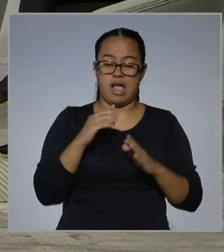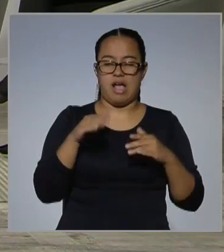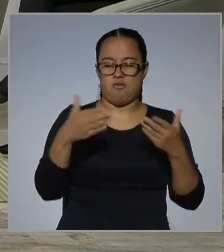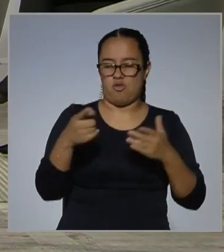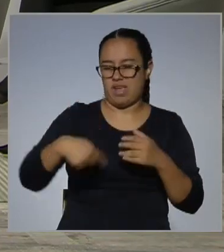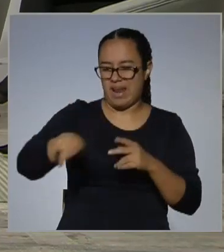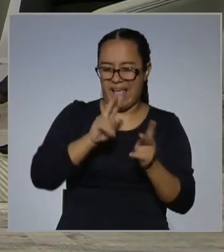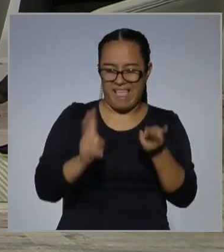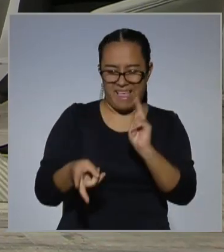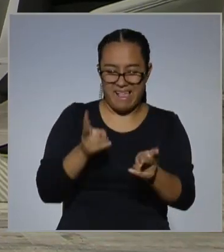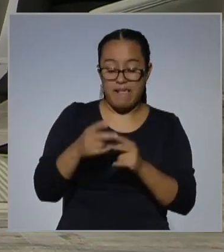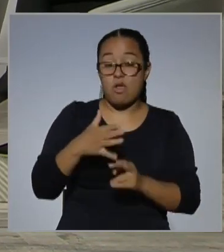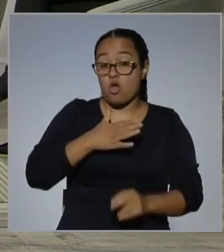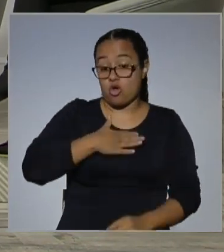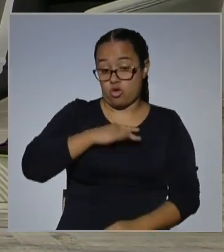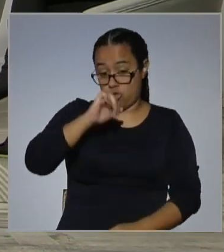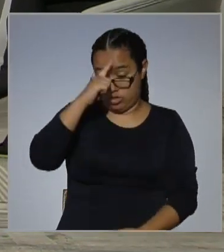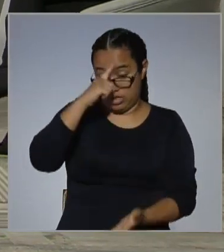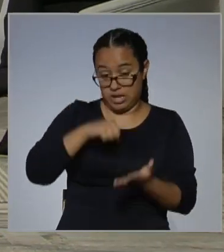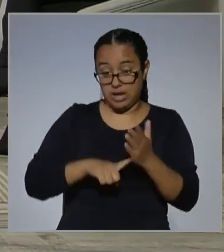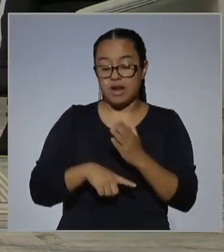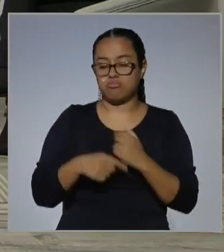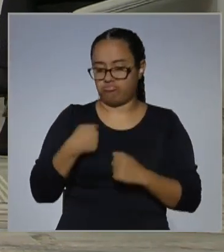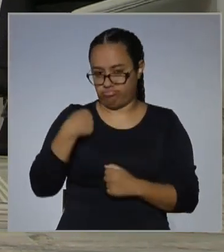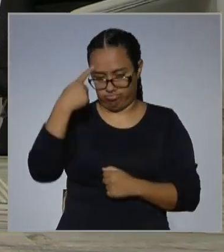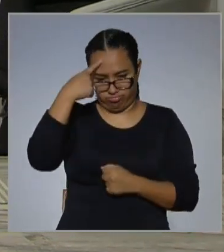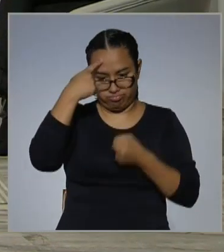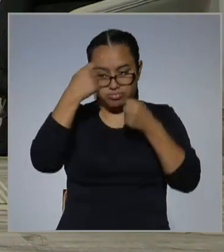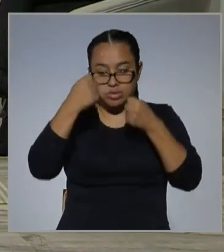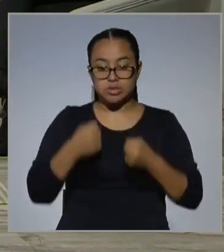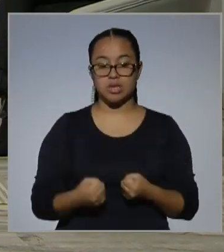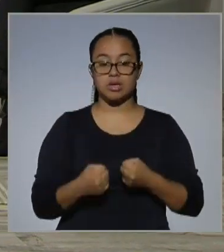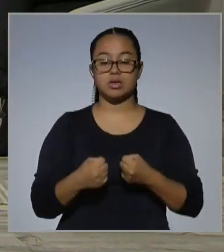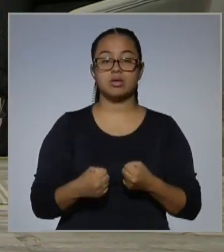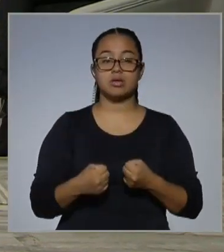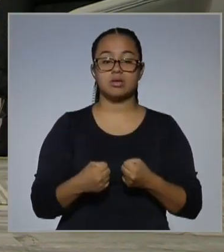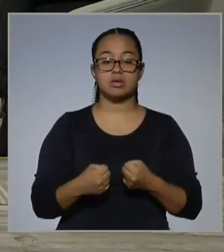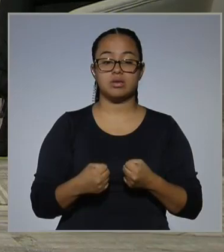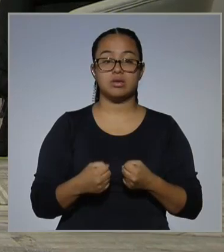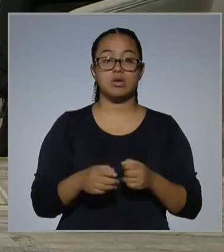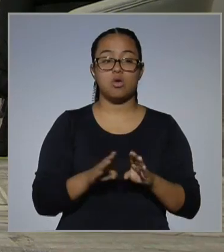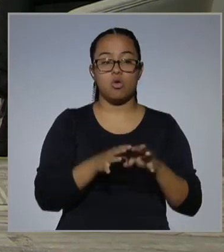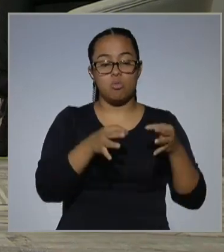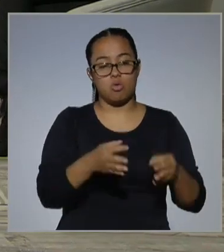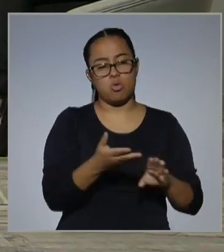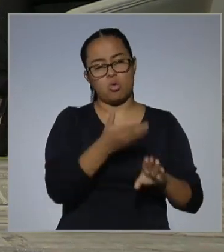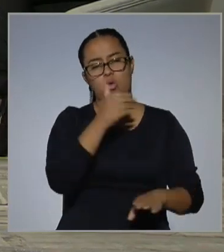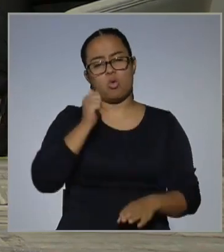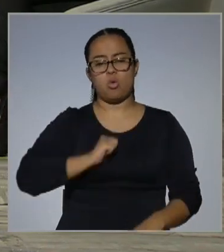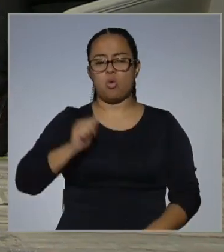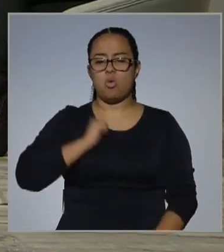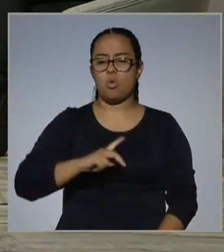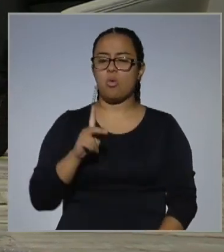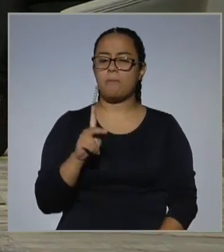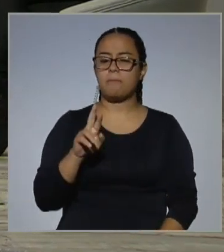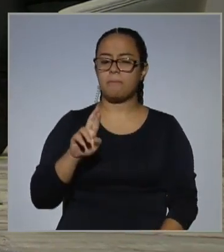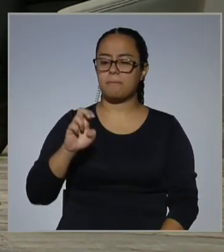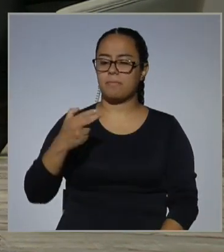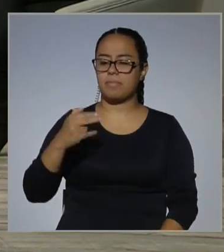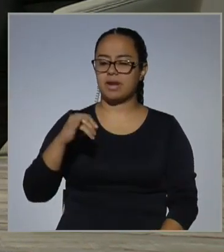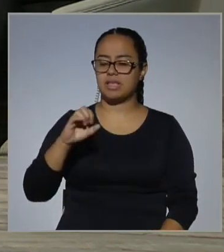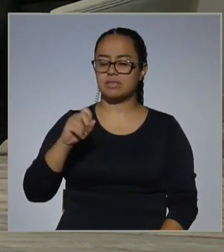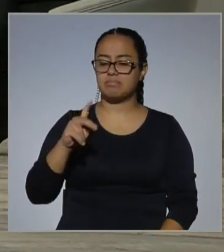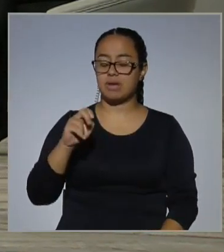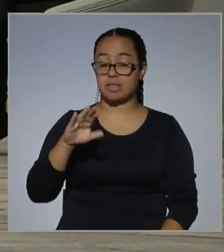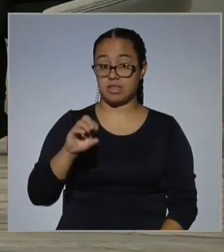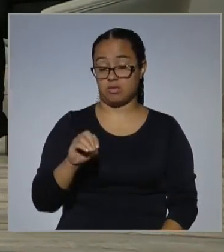estábamos platicando, yo sí creo y estoy convencida que es de origen prehispánico, ¿no? que